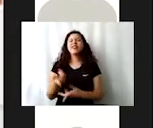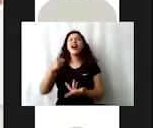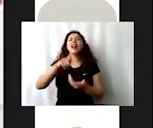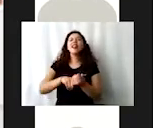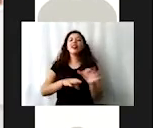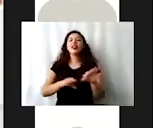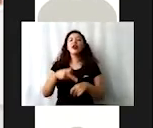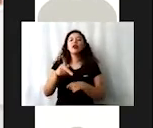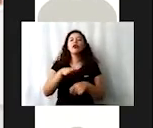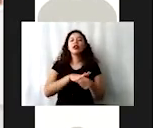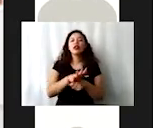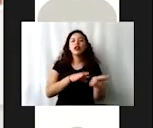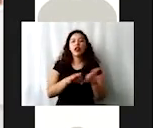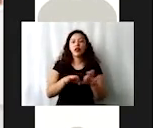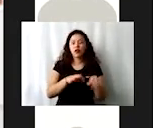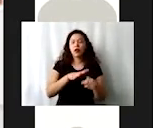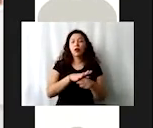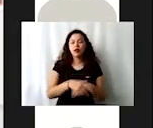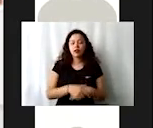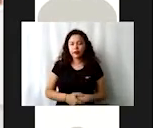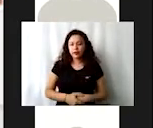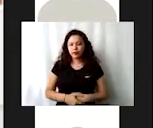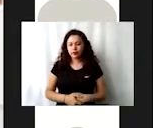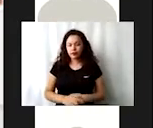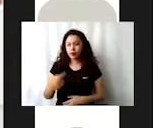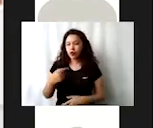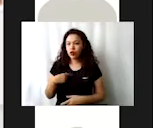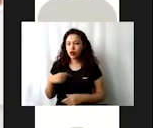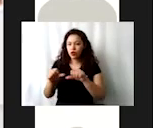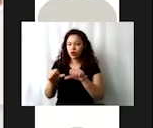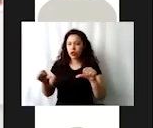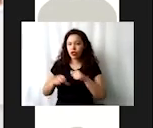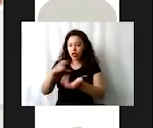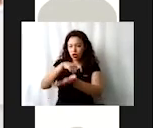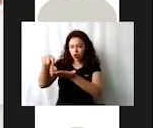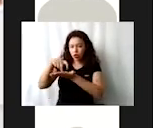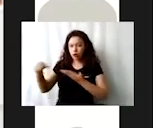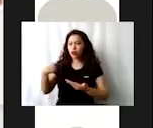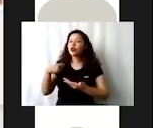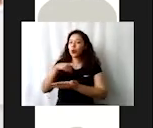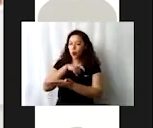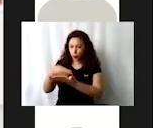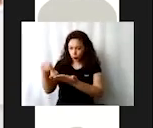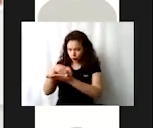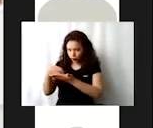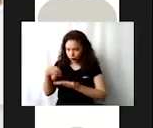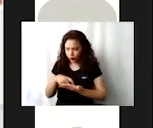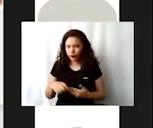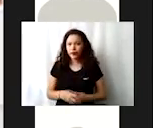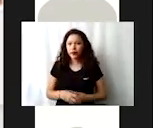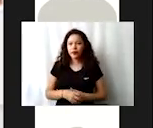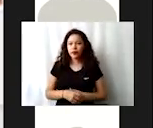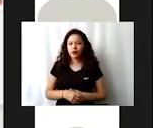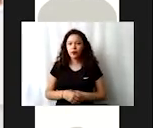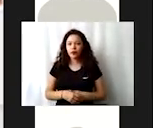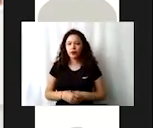tu trabajo? Bueno, yo estoy en el área de compras, soy comprador. Eres comprador. ¿Y qué